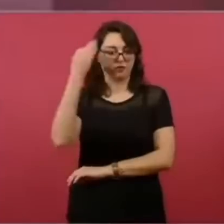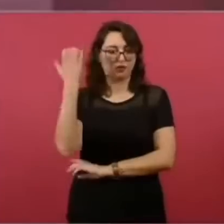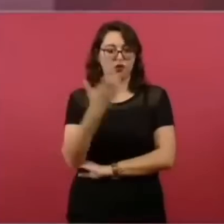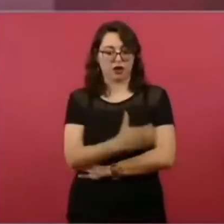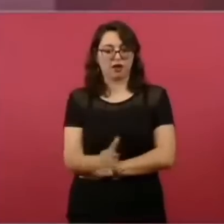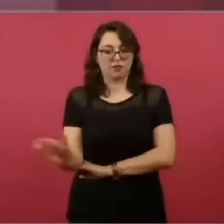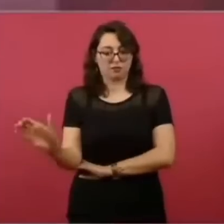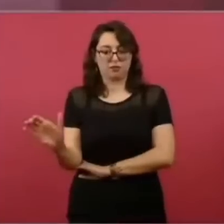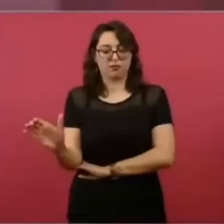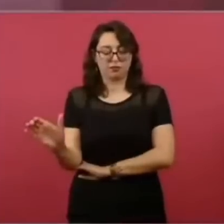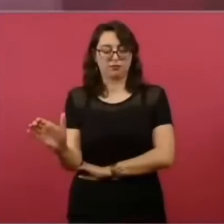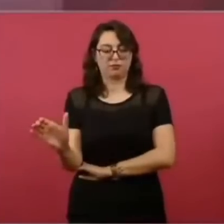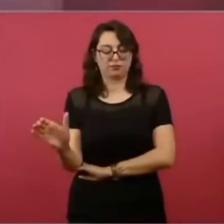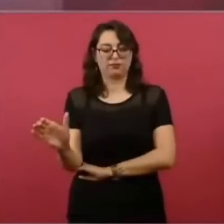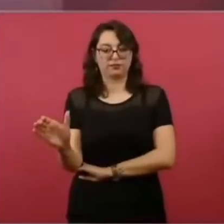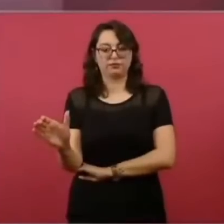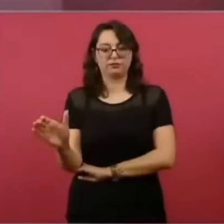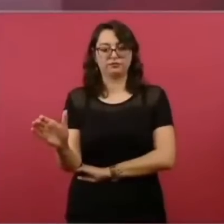Y sí.